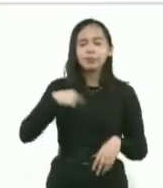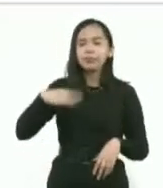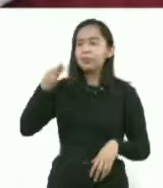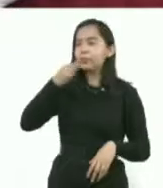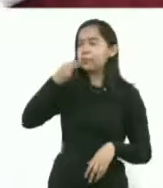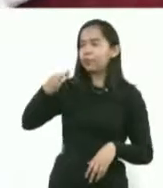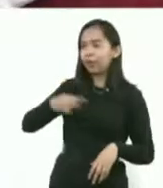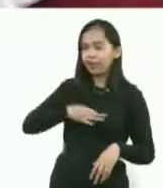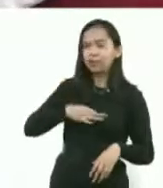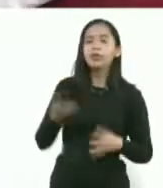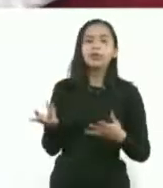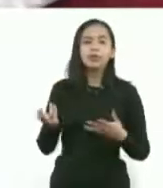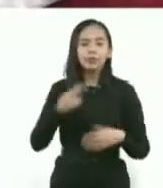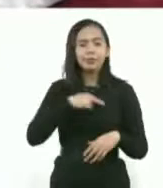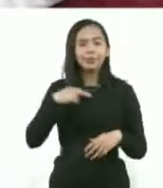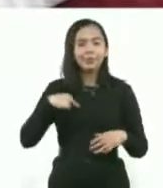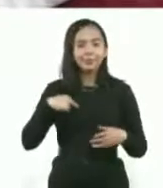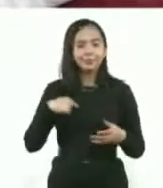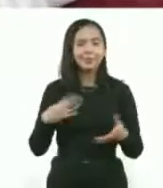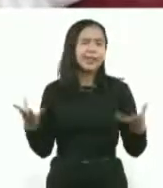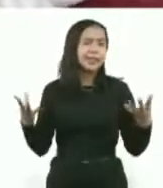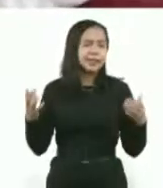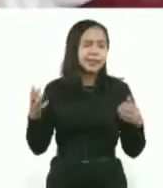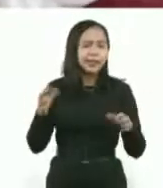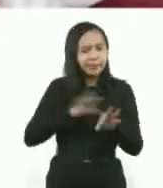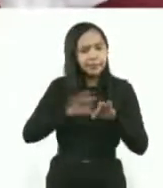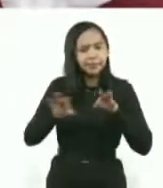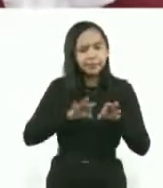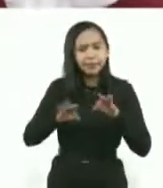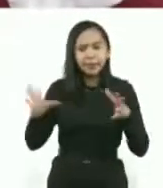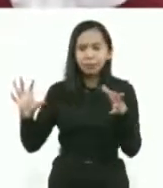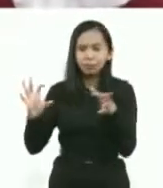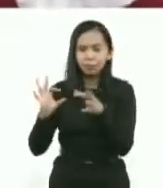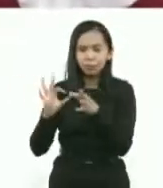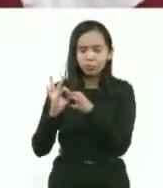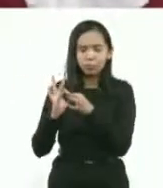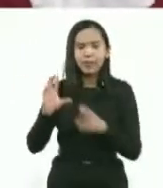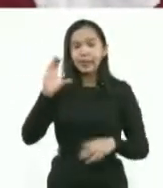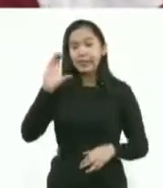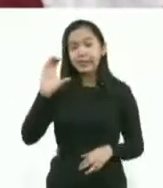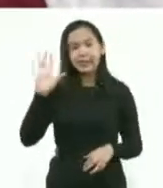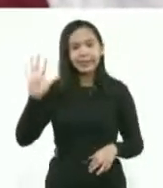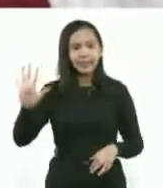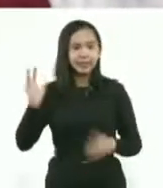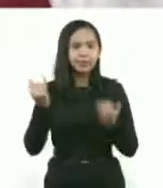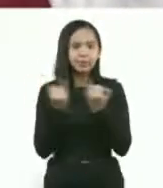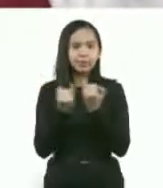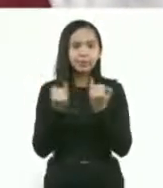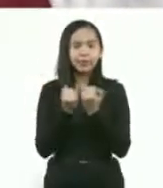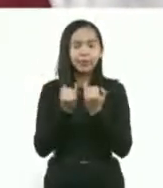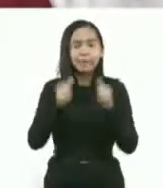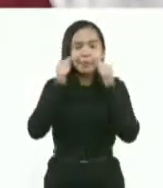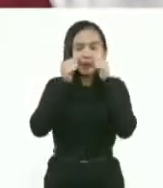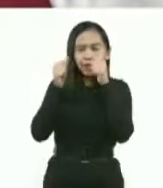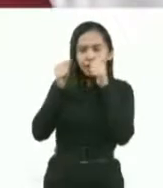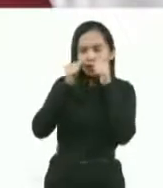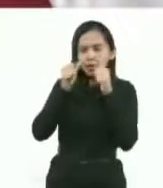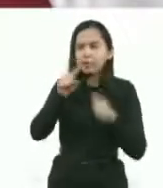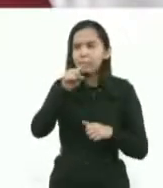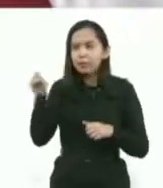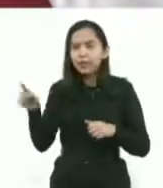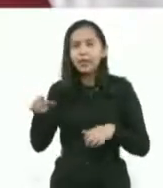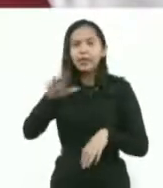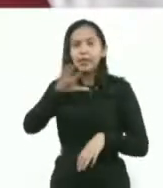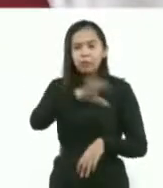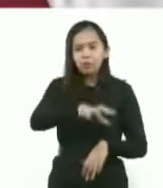México ha estado colaborando con nosotros a través del C5 a observar los tótems de las gasolineras.